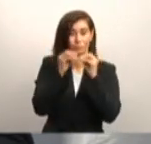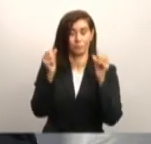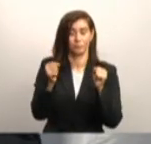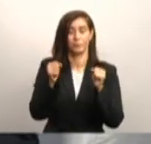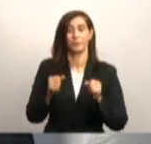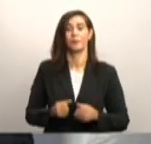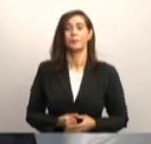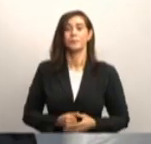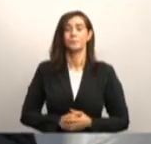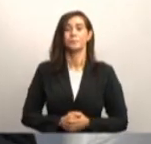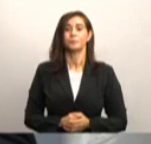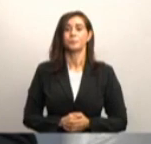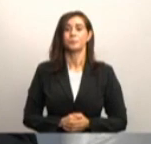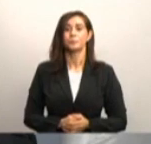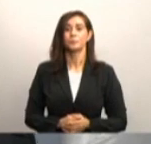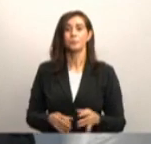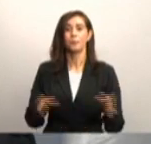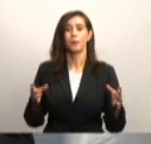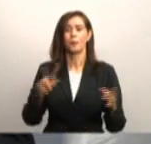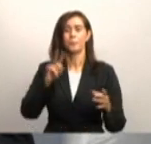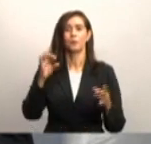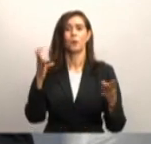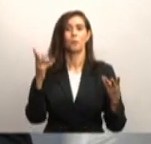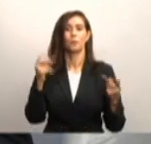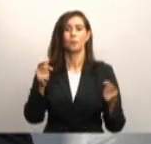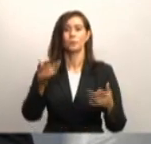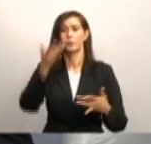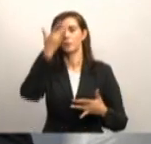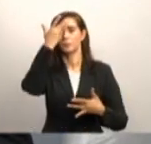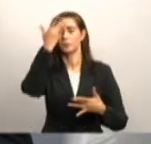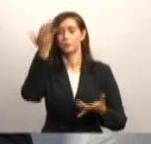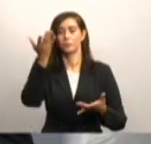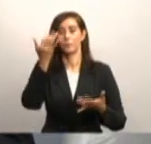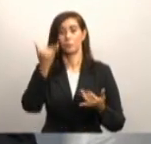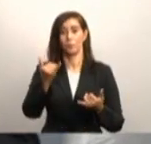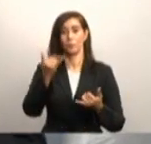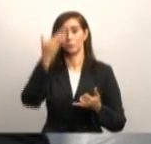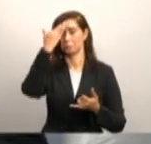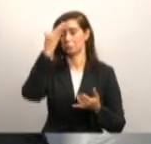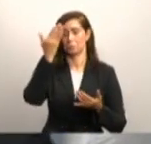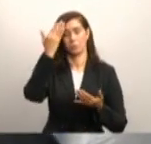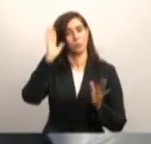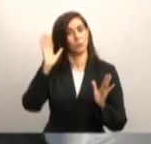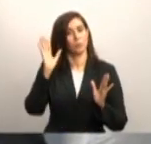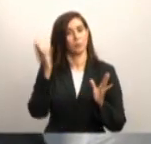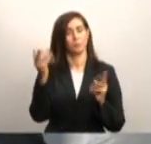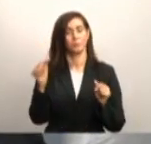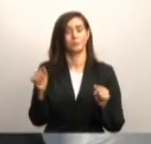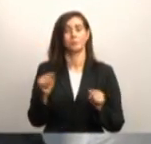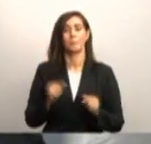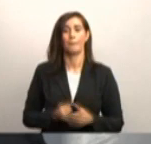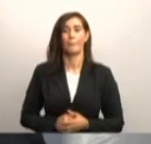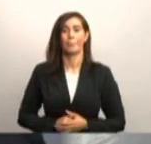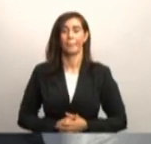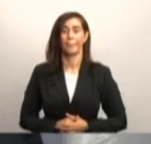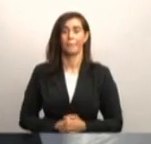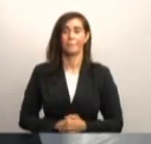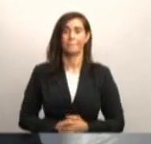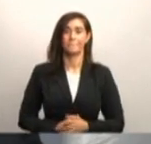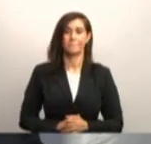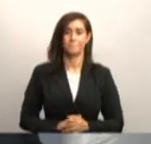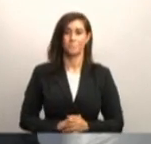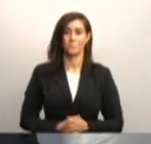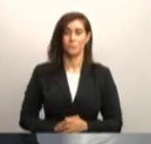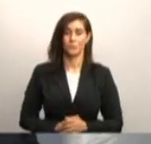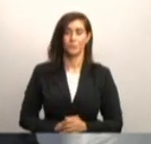dice. ¿Cuántos son? Nosotros no lo podemos establecer en estos momentos. las personas que